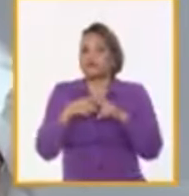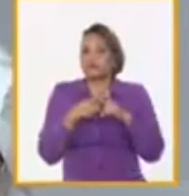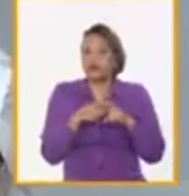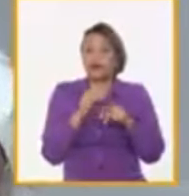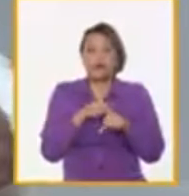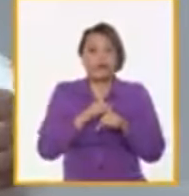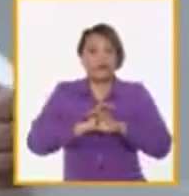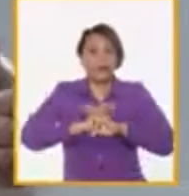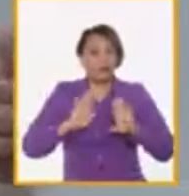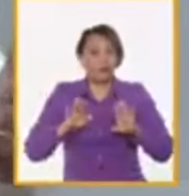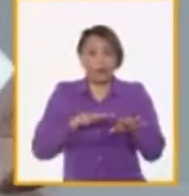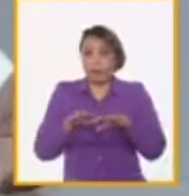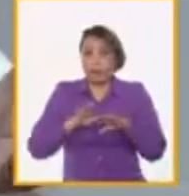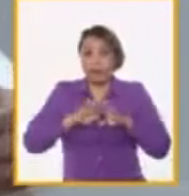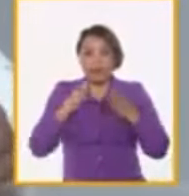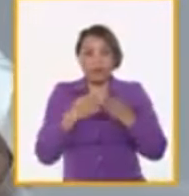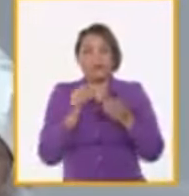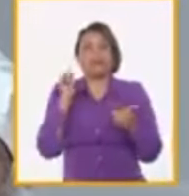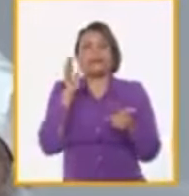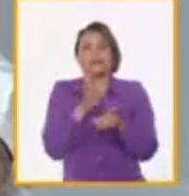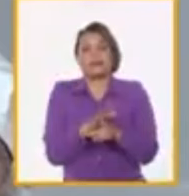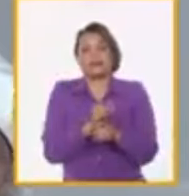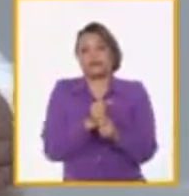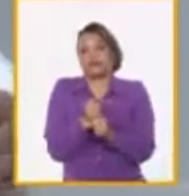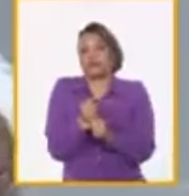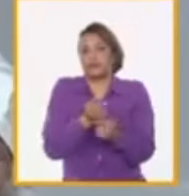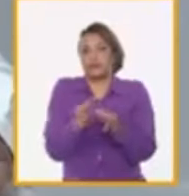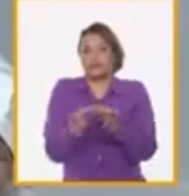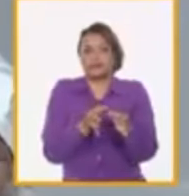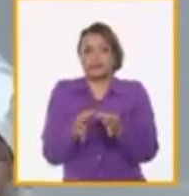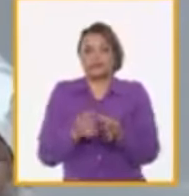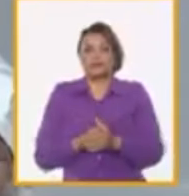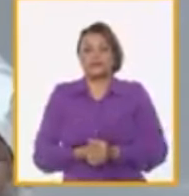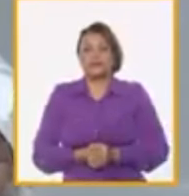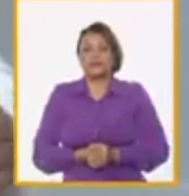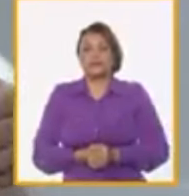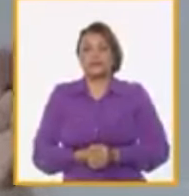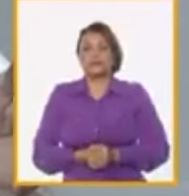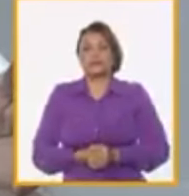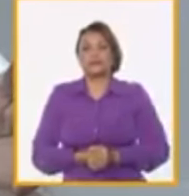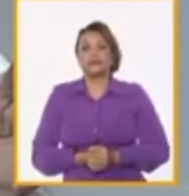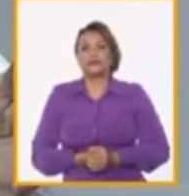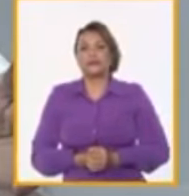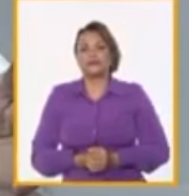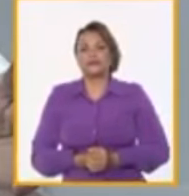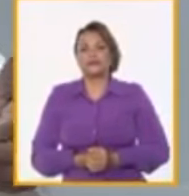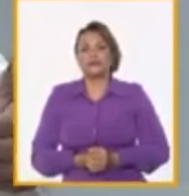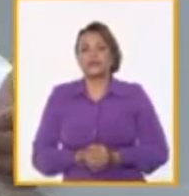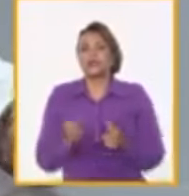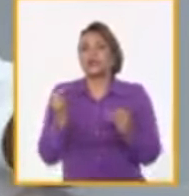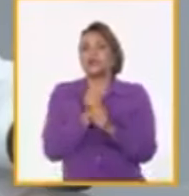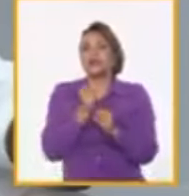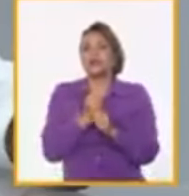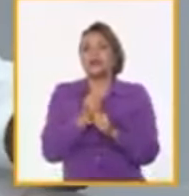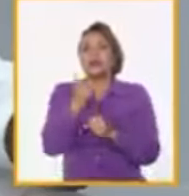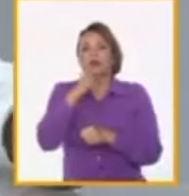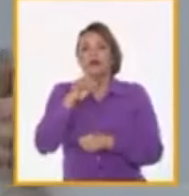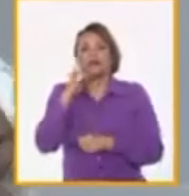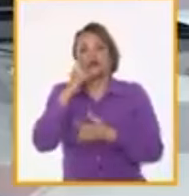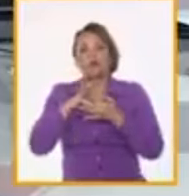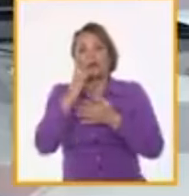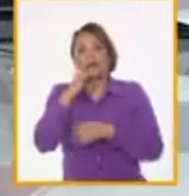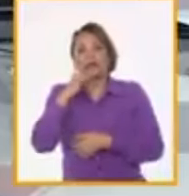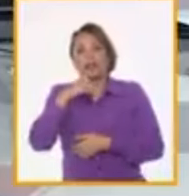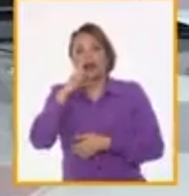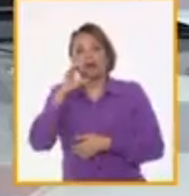recursos disponibles, poder actuar y dejar en muchas mejores condiciones. Vamos a trabajar en Ariguanabo. Tenemos, por ejemplo, el